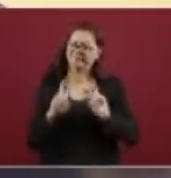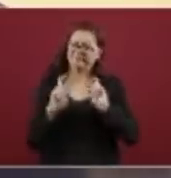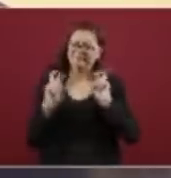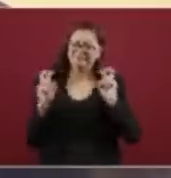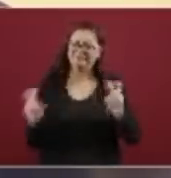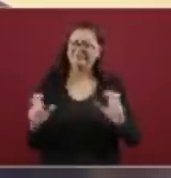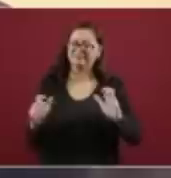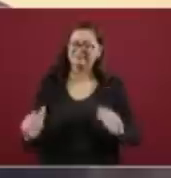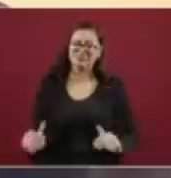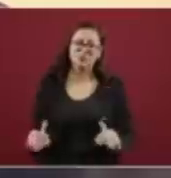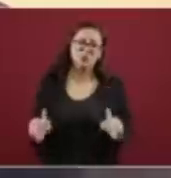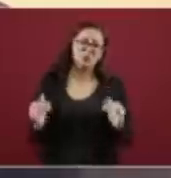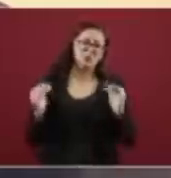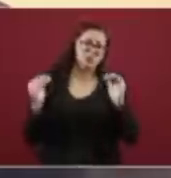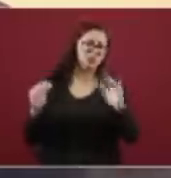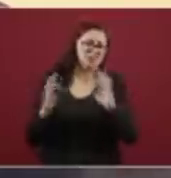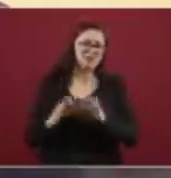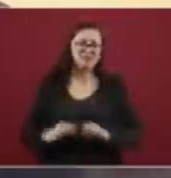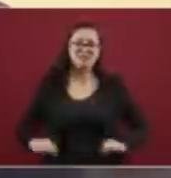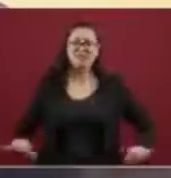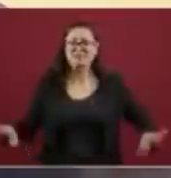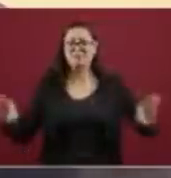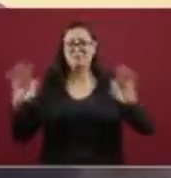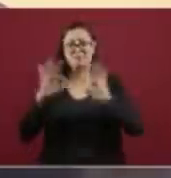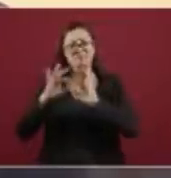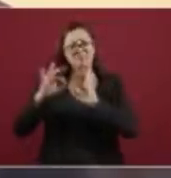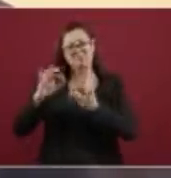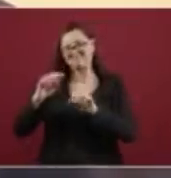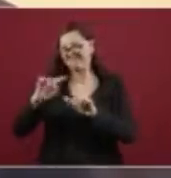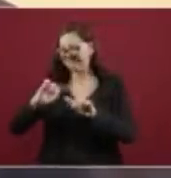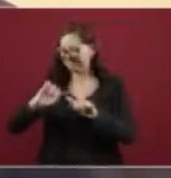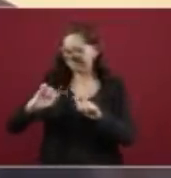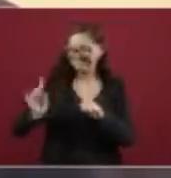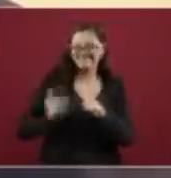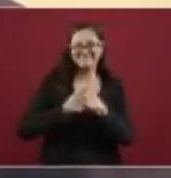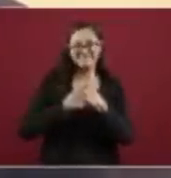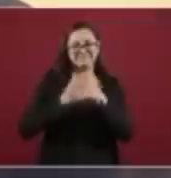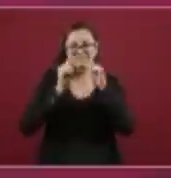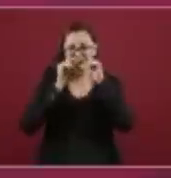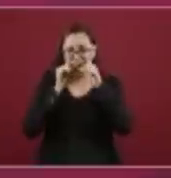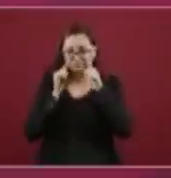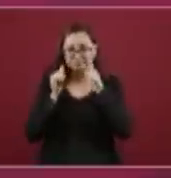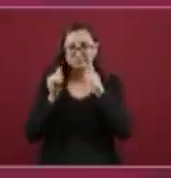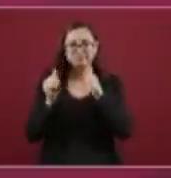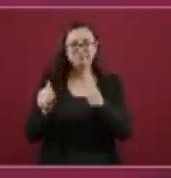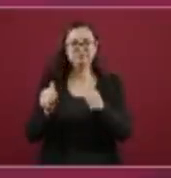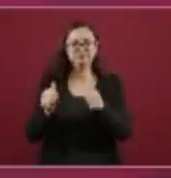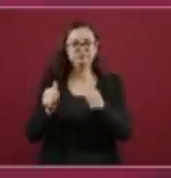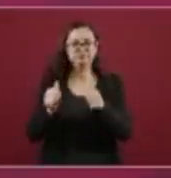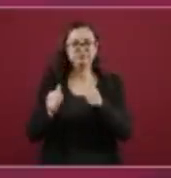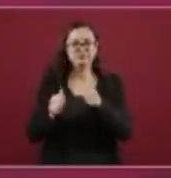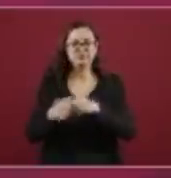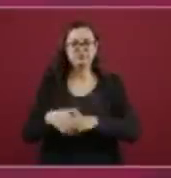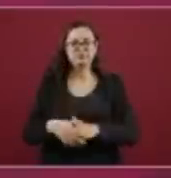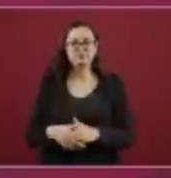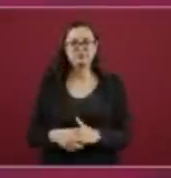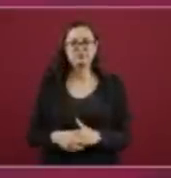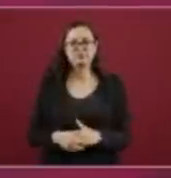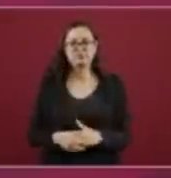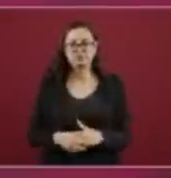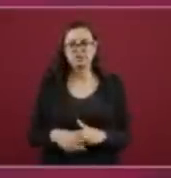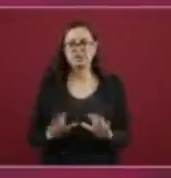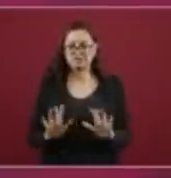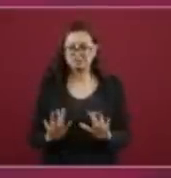importantísimo, es un tema prioritario que vamos a atender. Ya